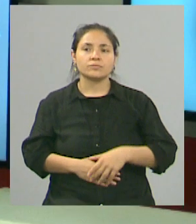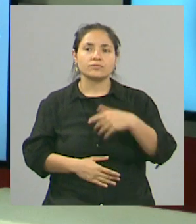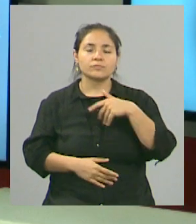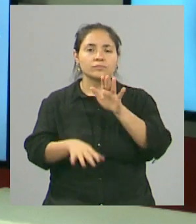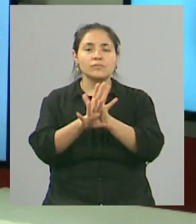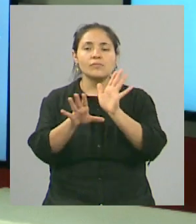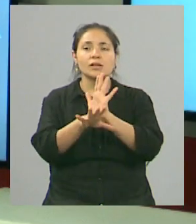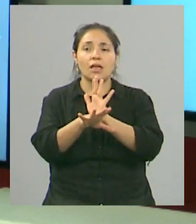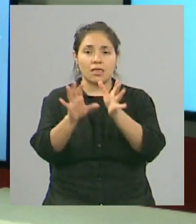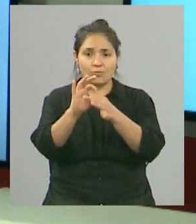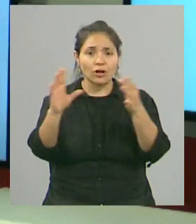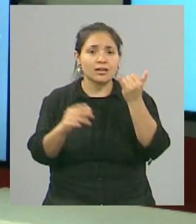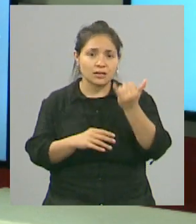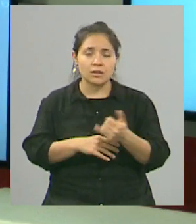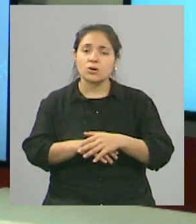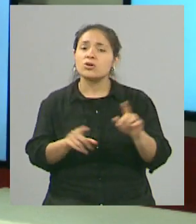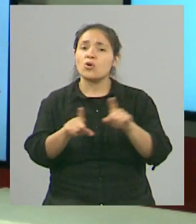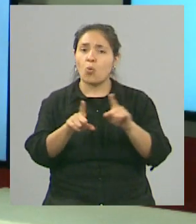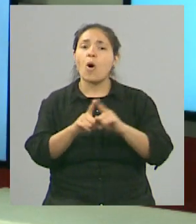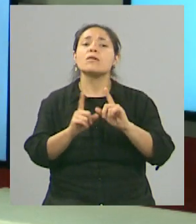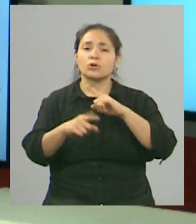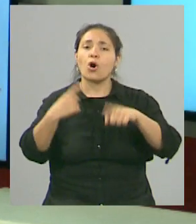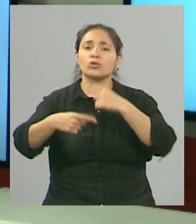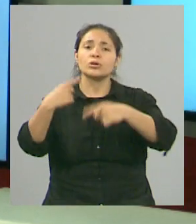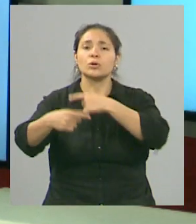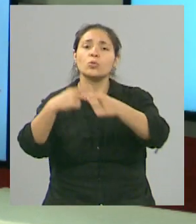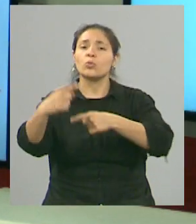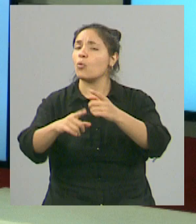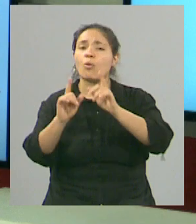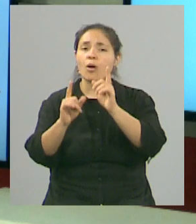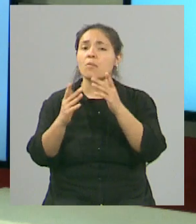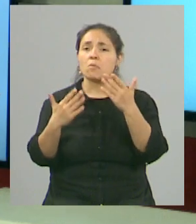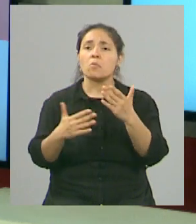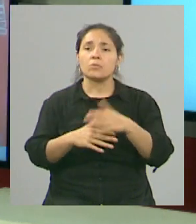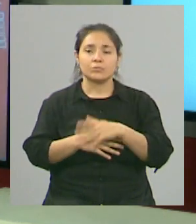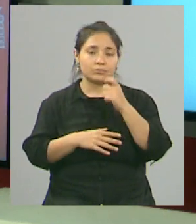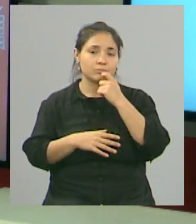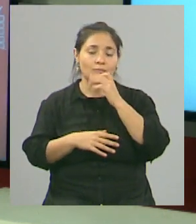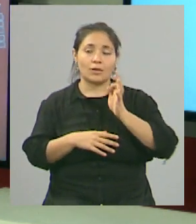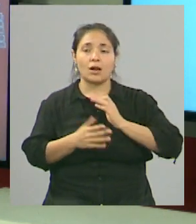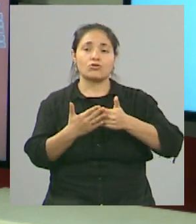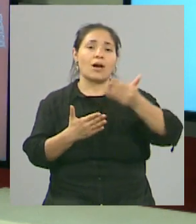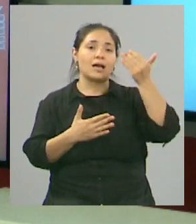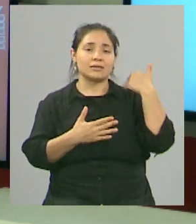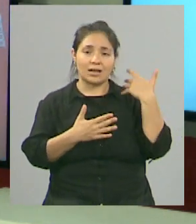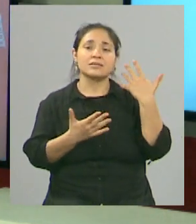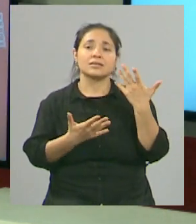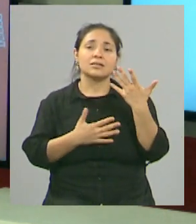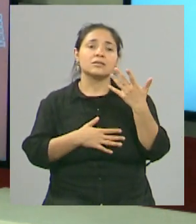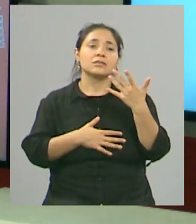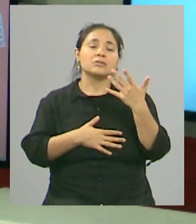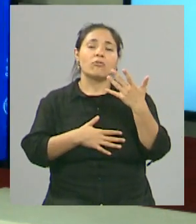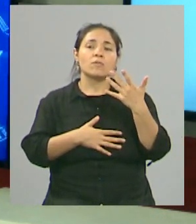democracia, bueno, se siguen viendo estas prácticas, ¿no? Hará 2 años atrás, si no me equivoco,